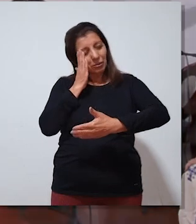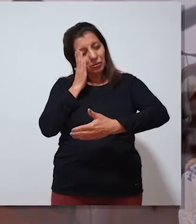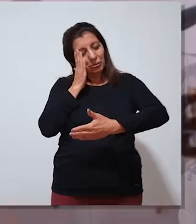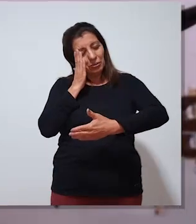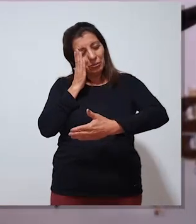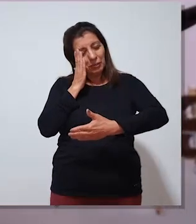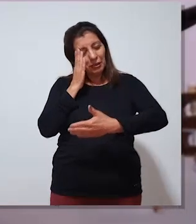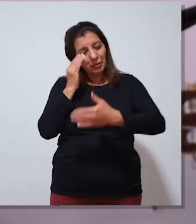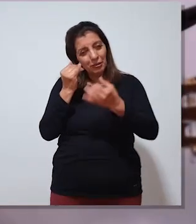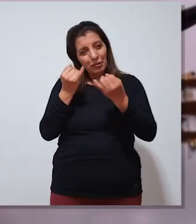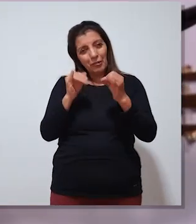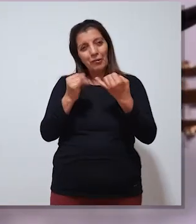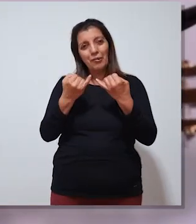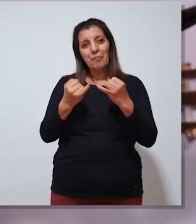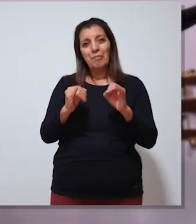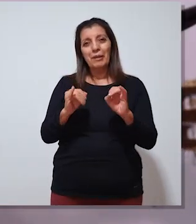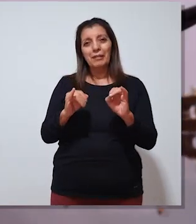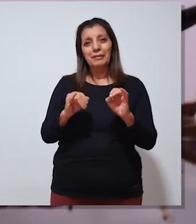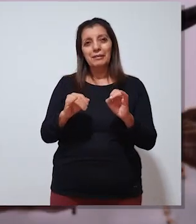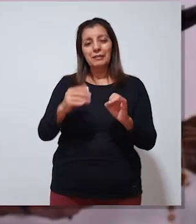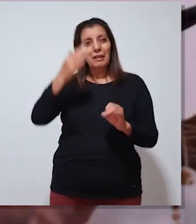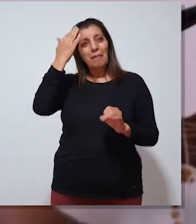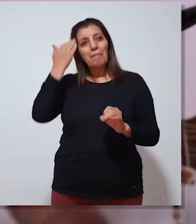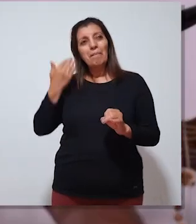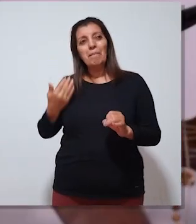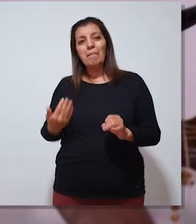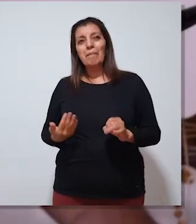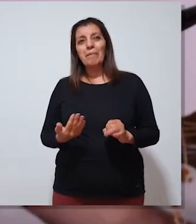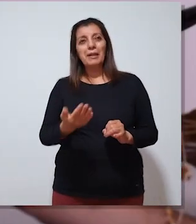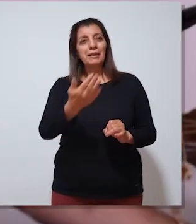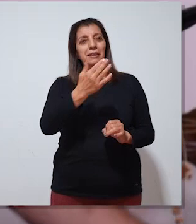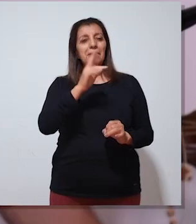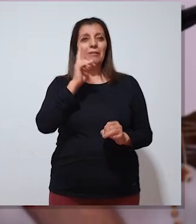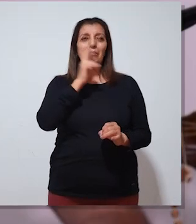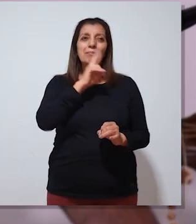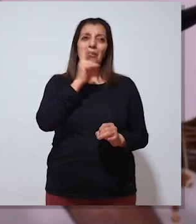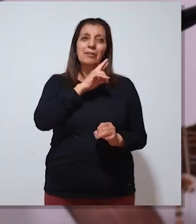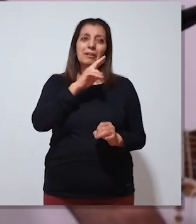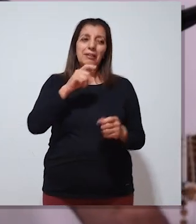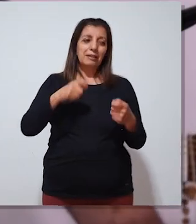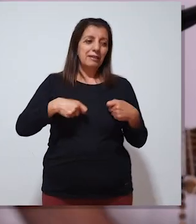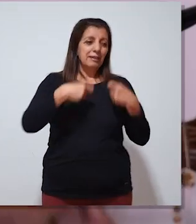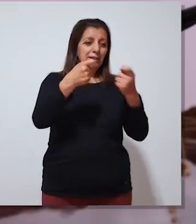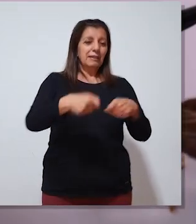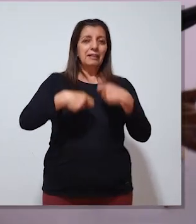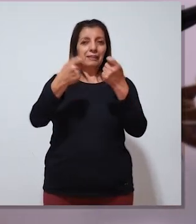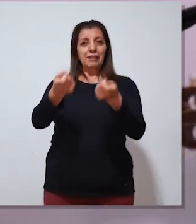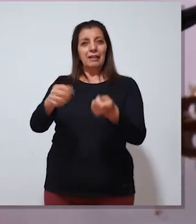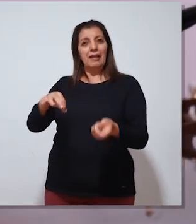paz. María, mujer, que regalas la vida